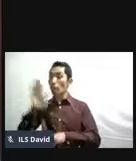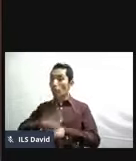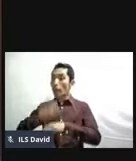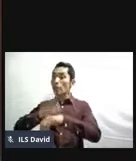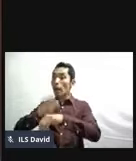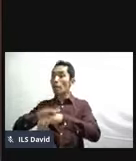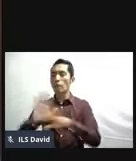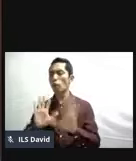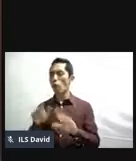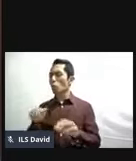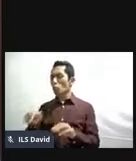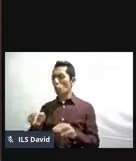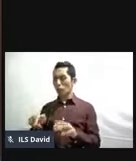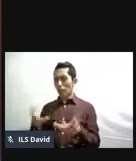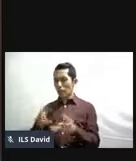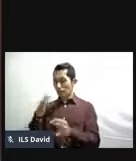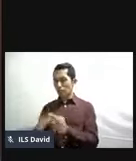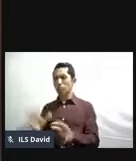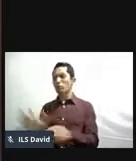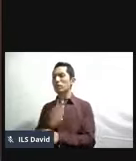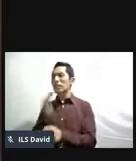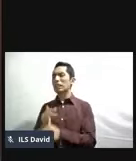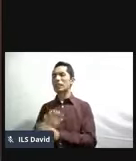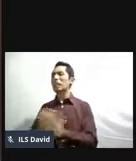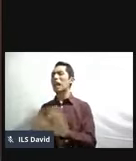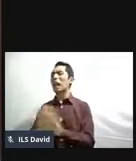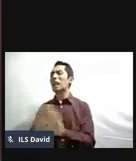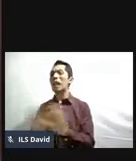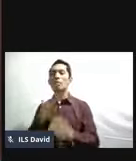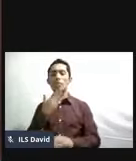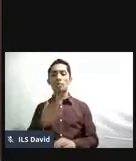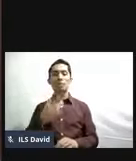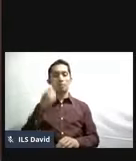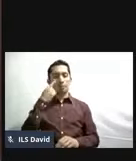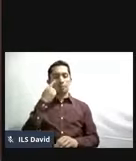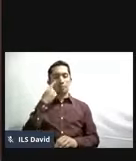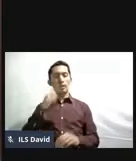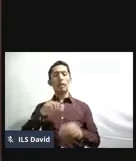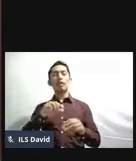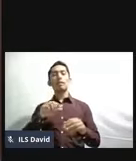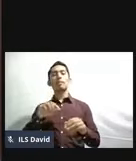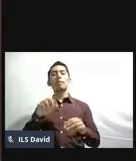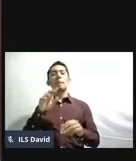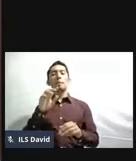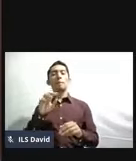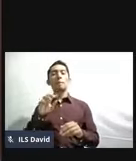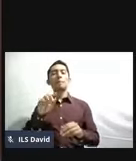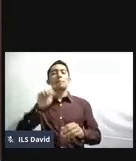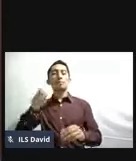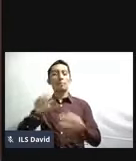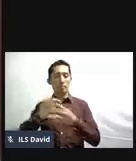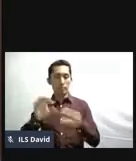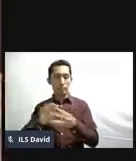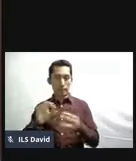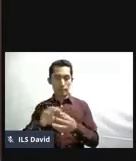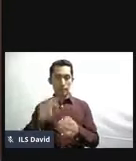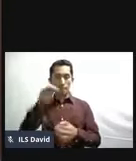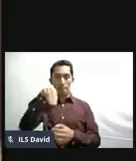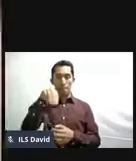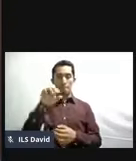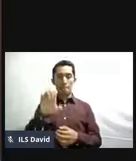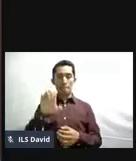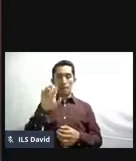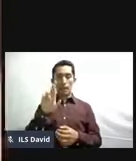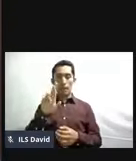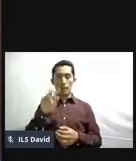meritocráticamente. ¿Qué es la meritocracia? Bueno, la meritocracia es el hacer algo con la visión o